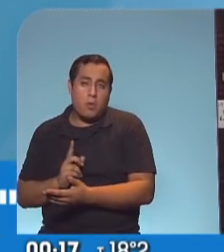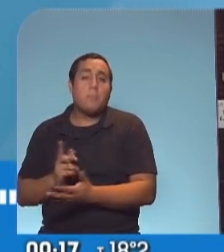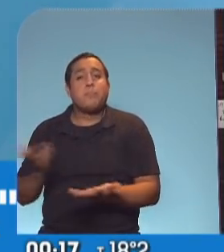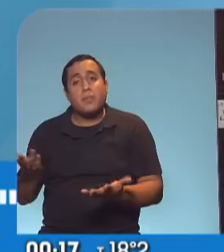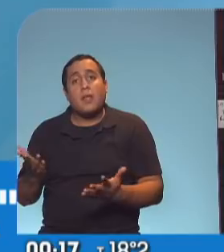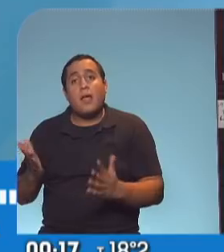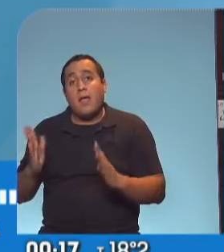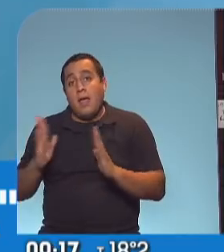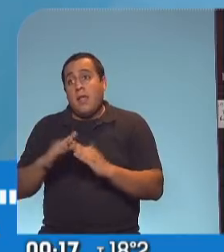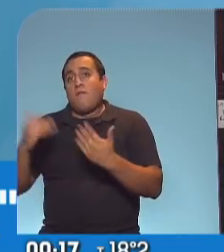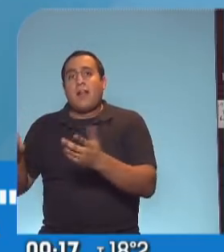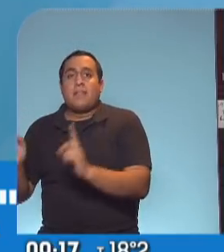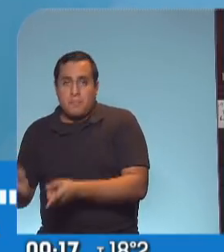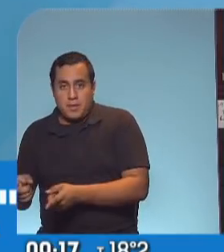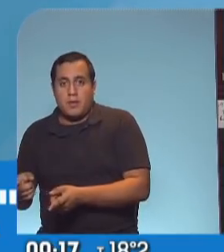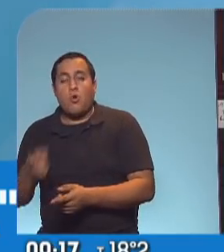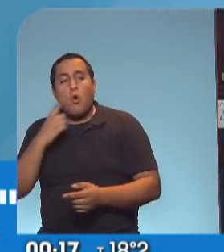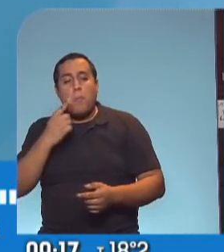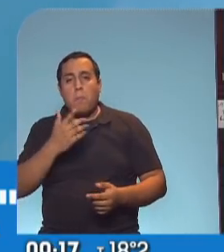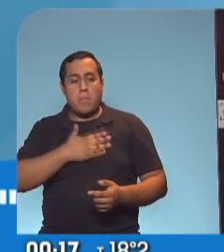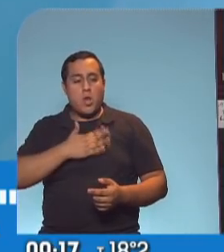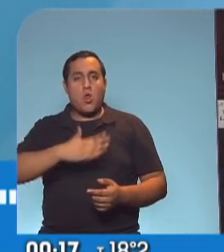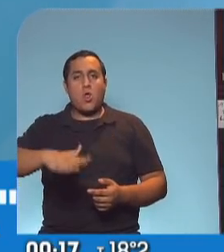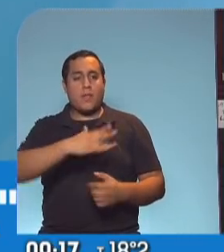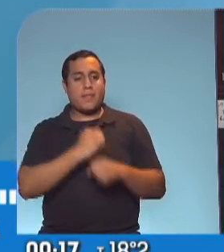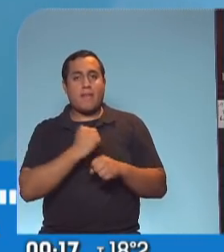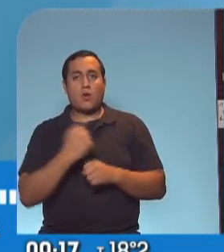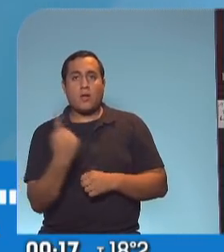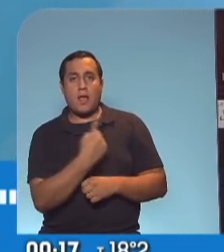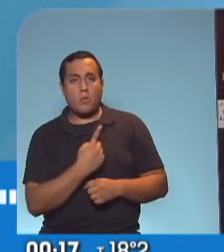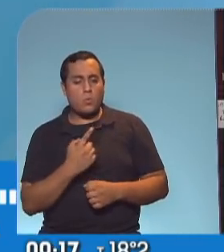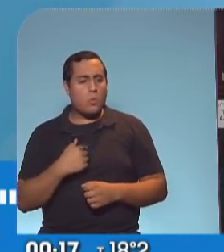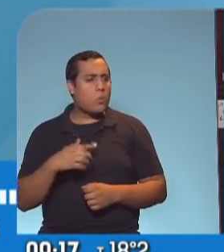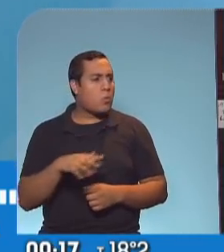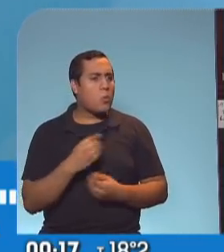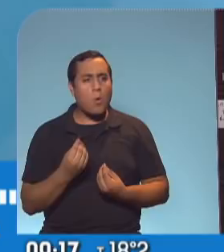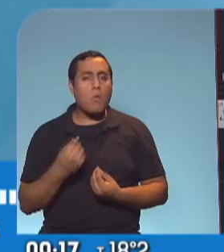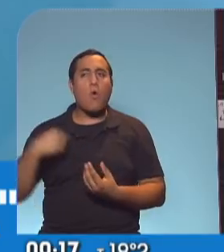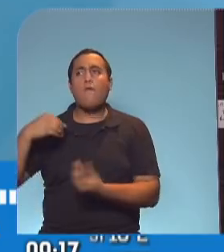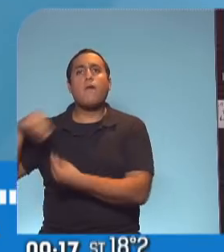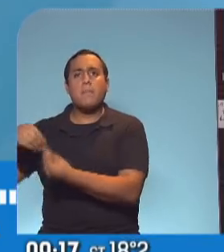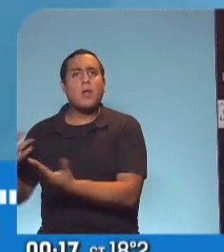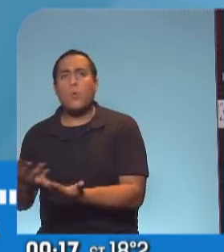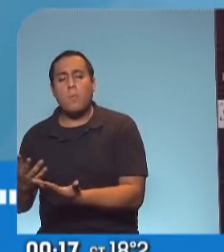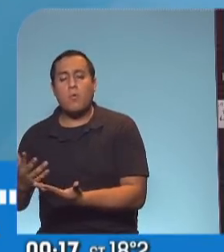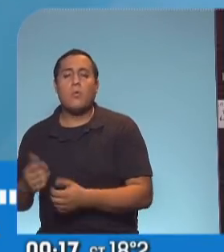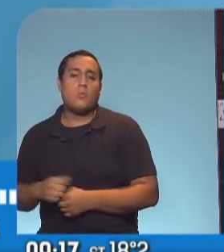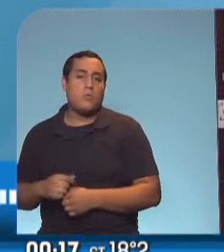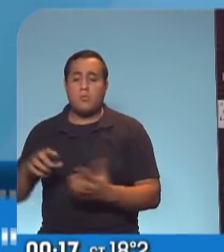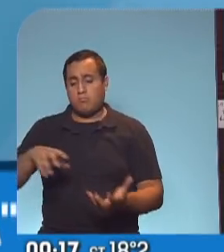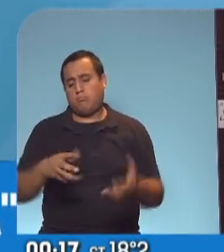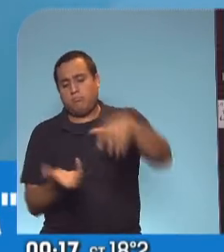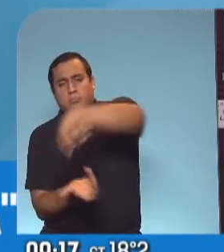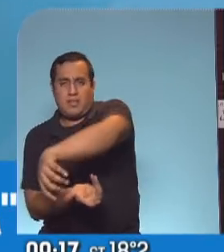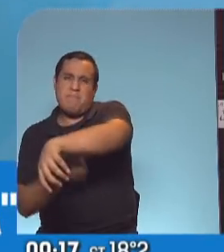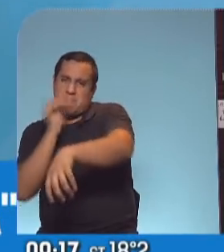responsabilidad también es estar mirando los lugares de trabajo que tenemos cada uno, nuestro entorno, nuestras familias. Dar vuelta, tapar, resguardar